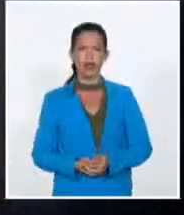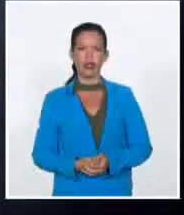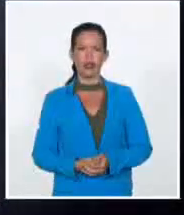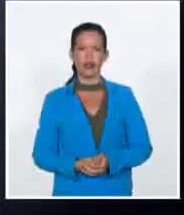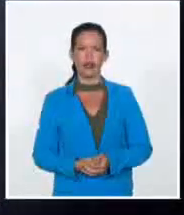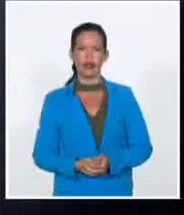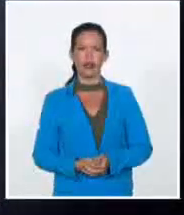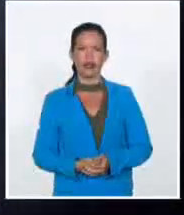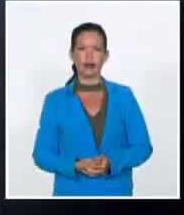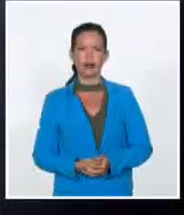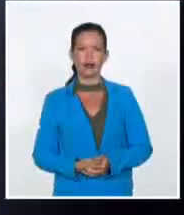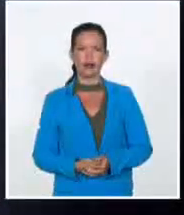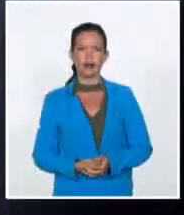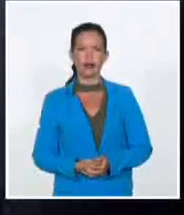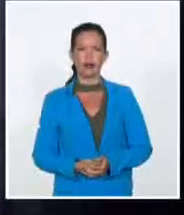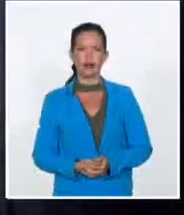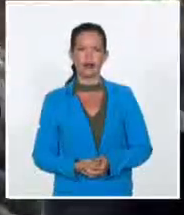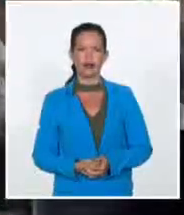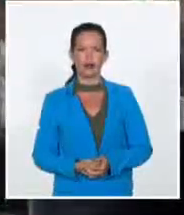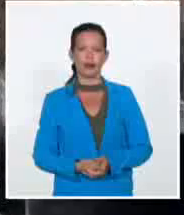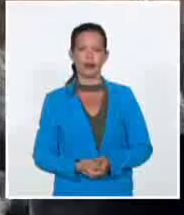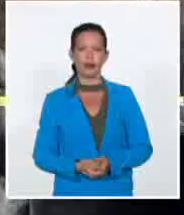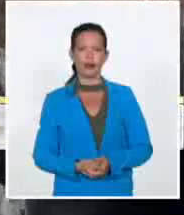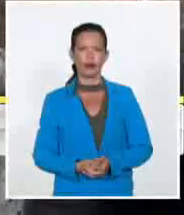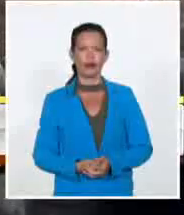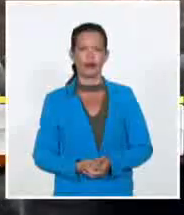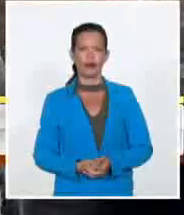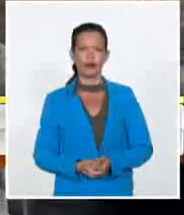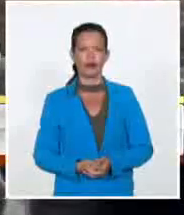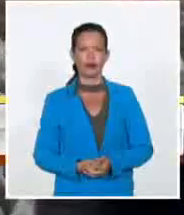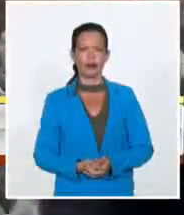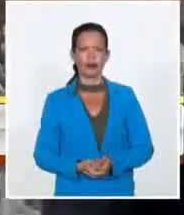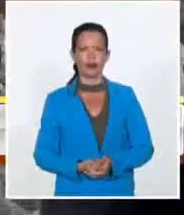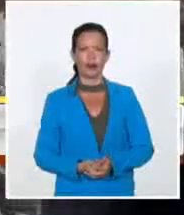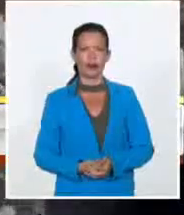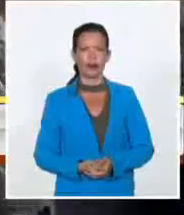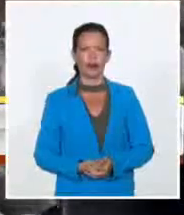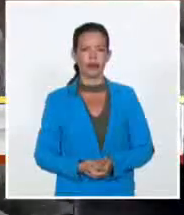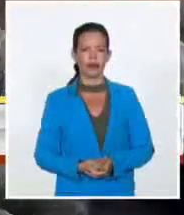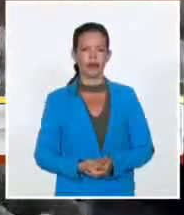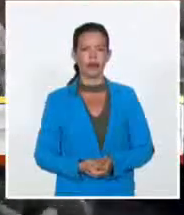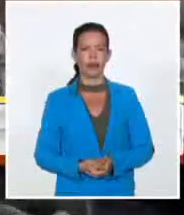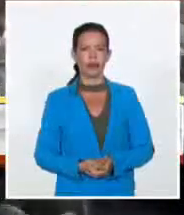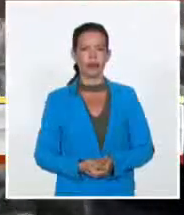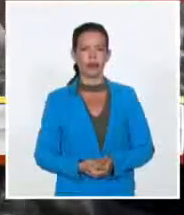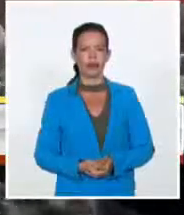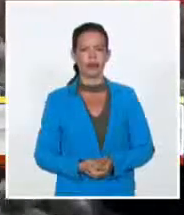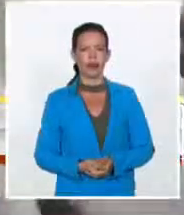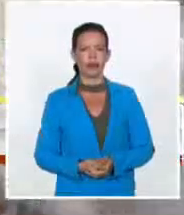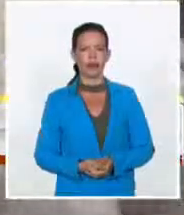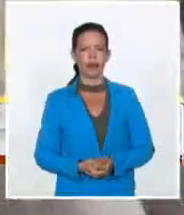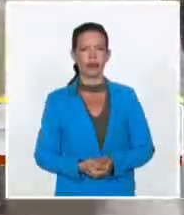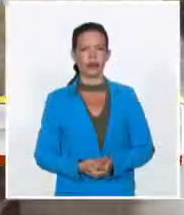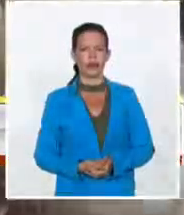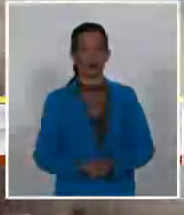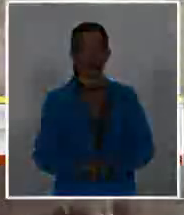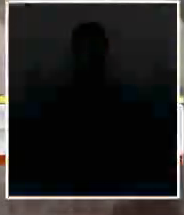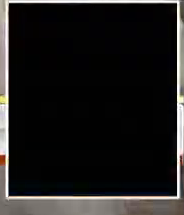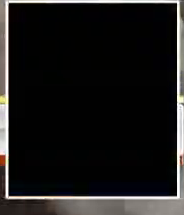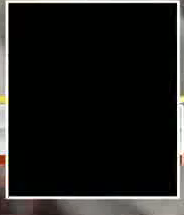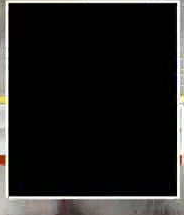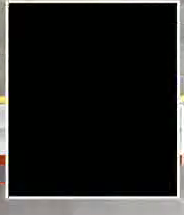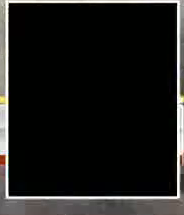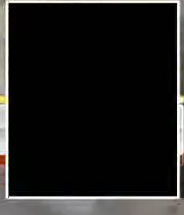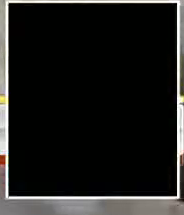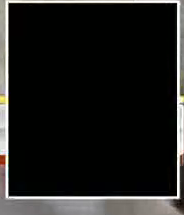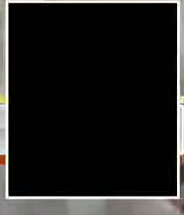En Palma Soriano radica la unidad empresarial de base Vega Onda 2, perteneciente a la empresa Avícola Santiago. Este colectivo